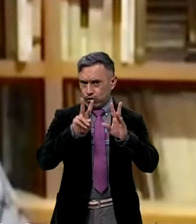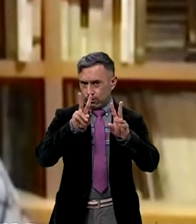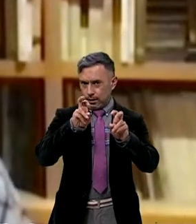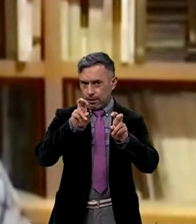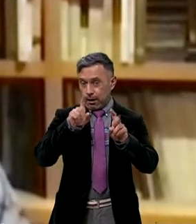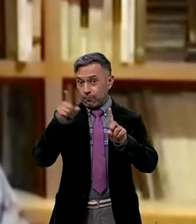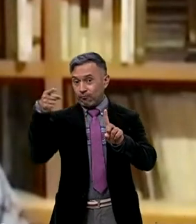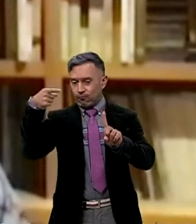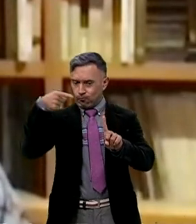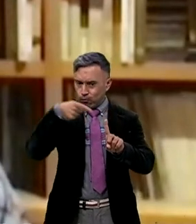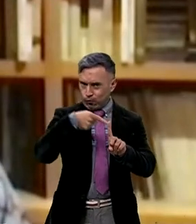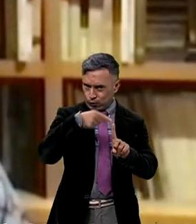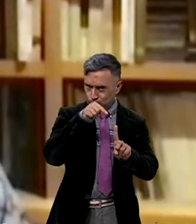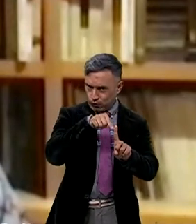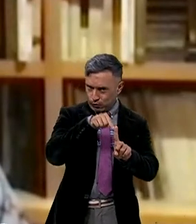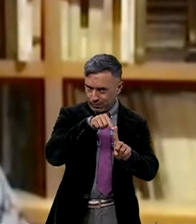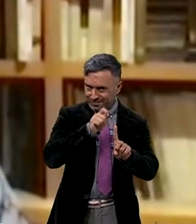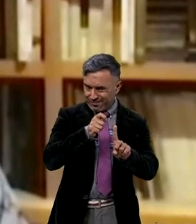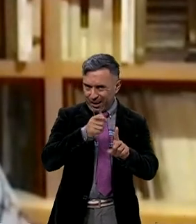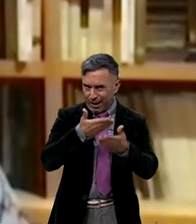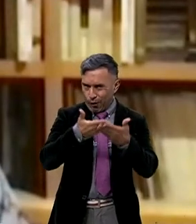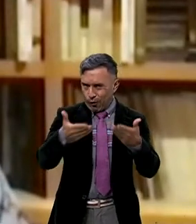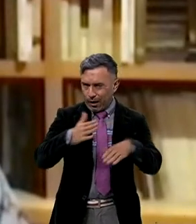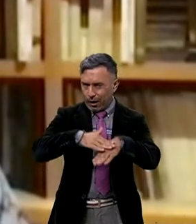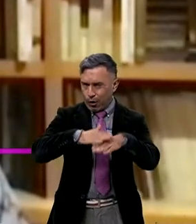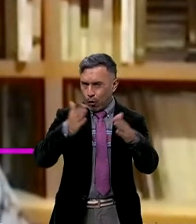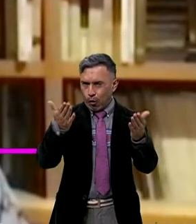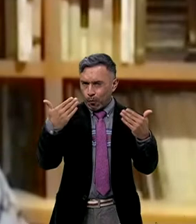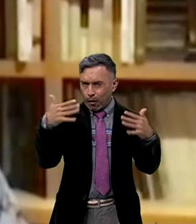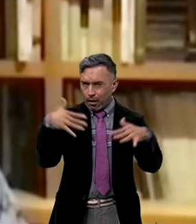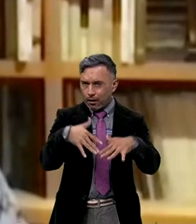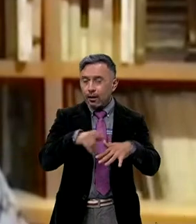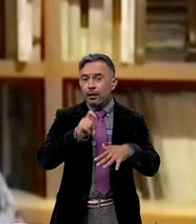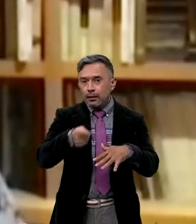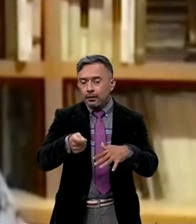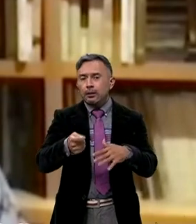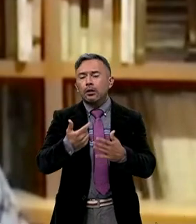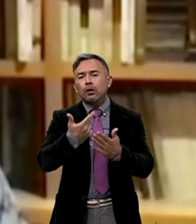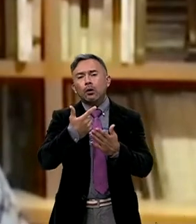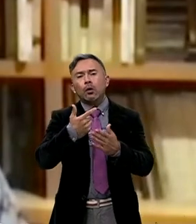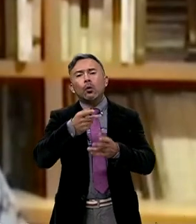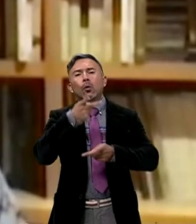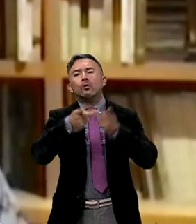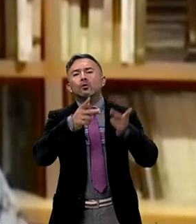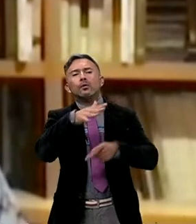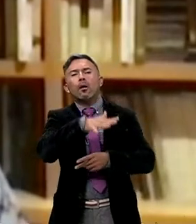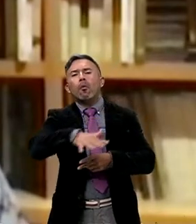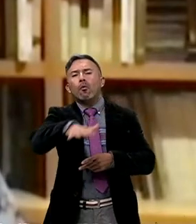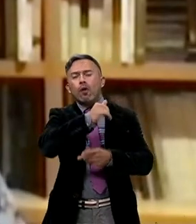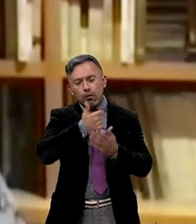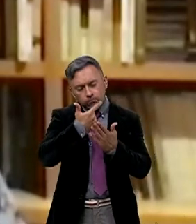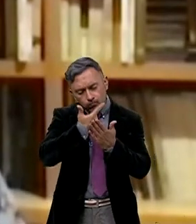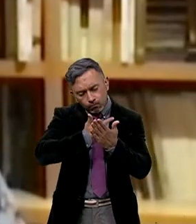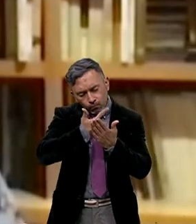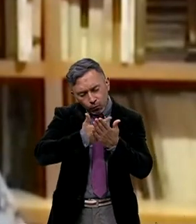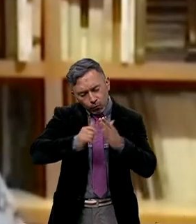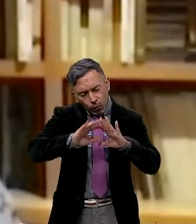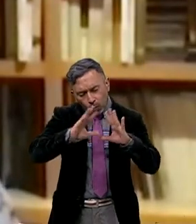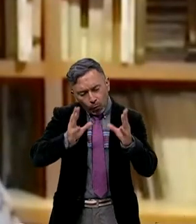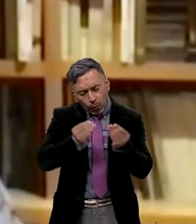fin de los cómputos de la consulta popular han concluido hemos